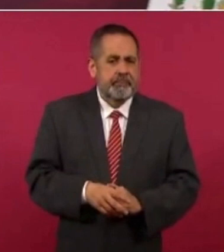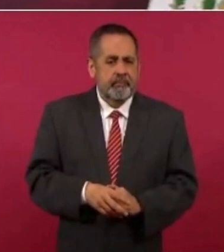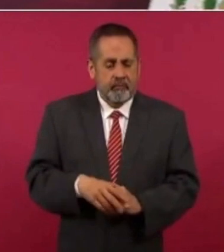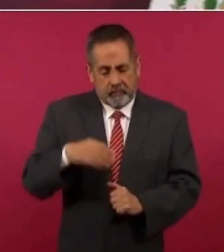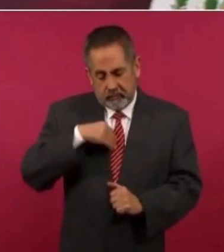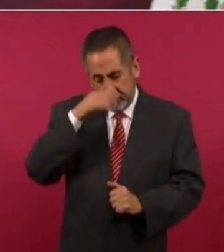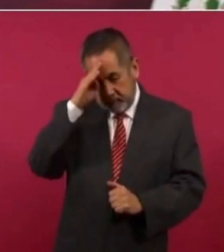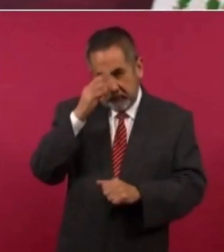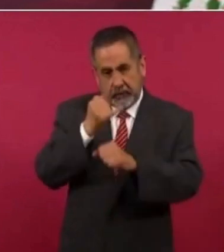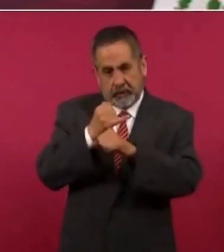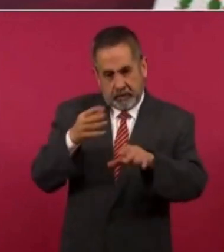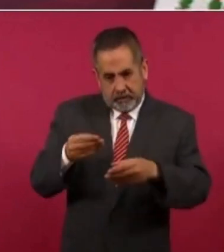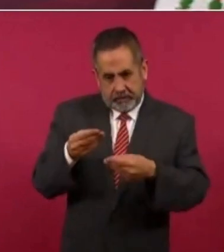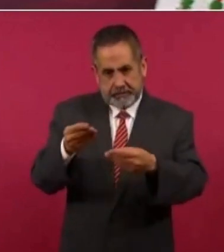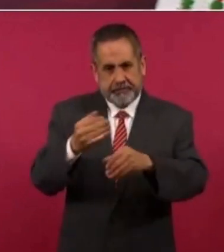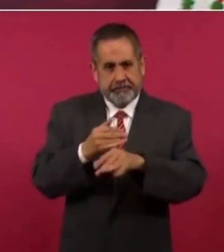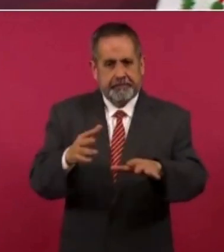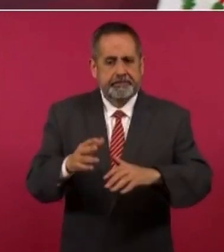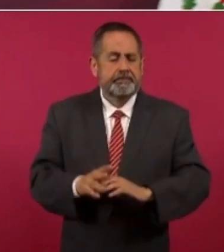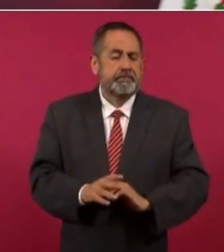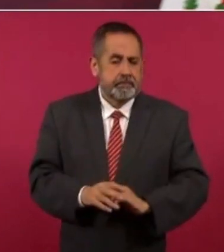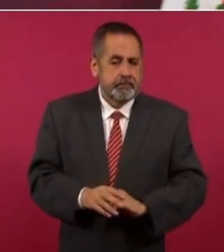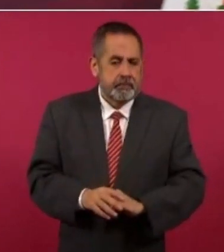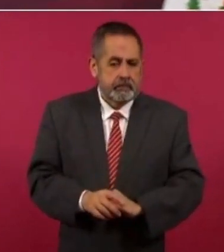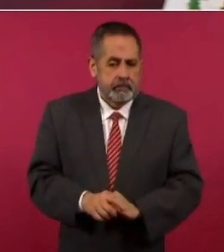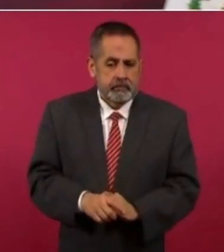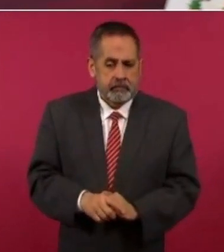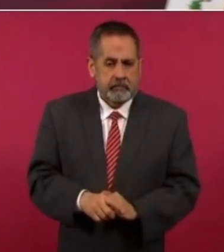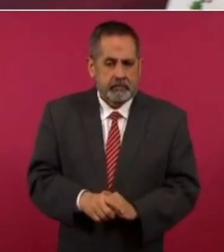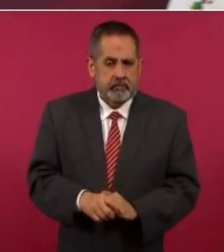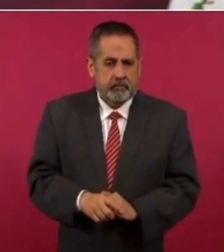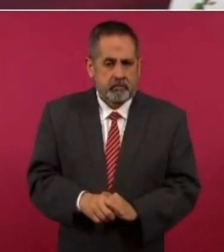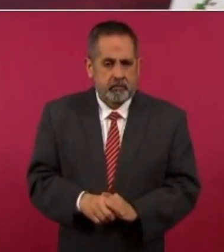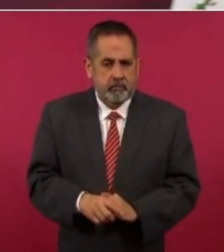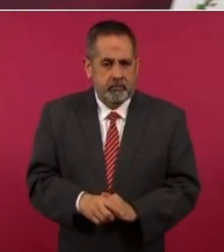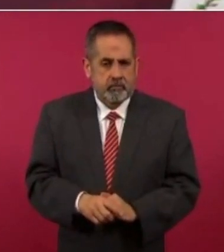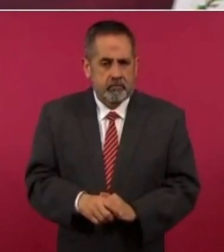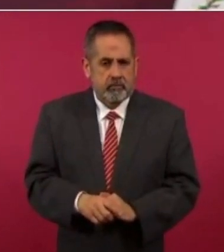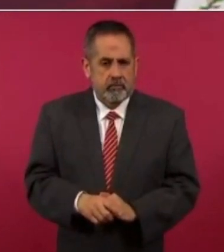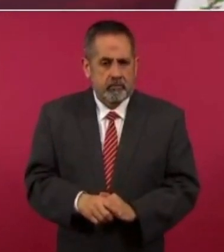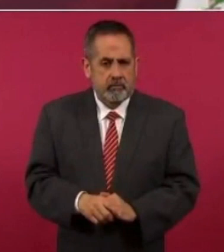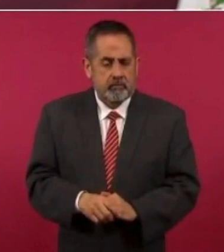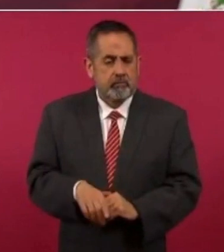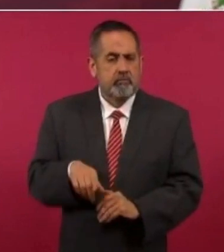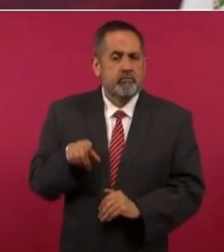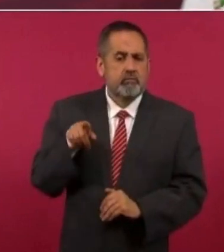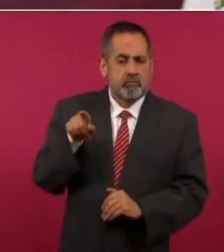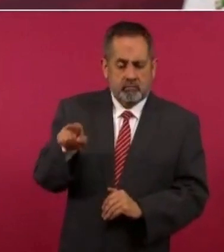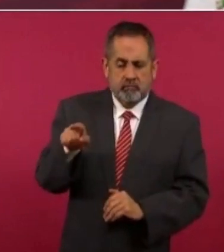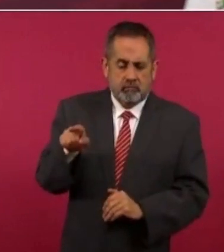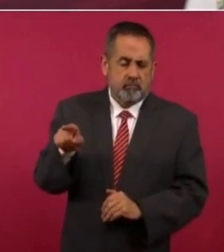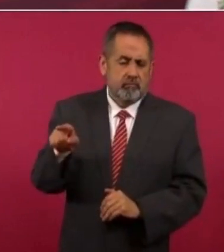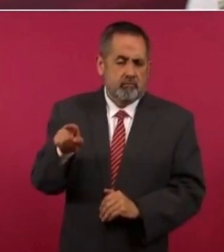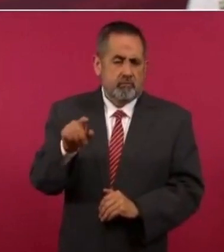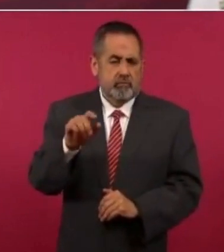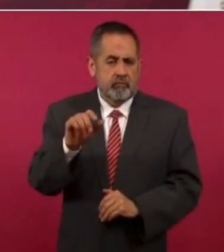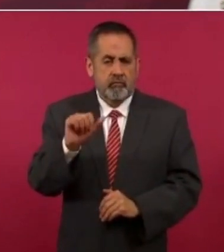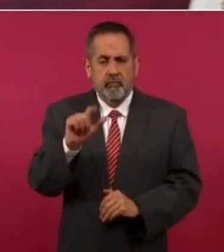yo puedo informarles? Pues que él se hizo una intervención